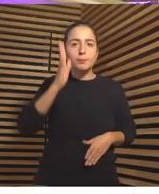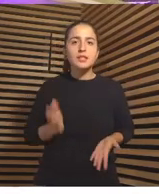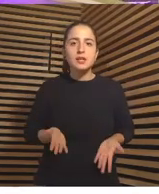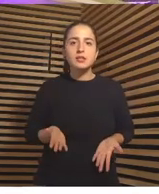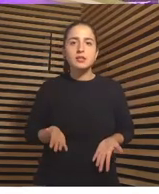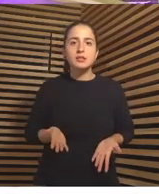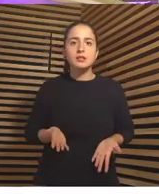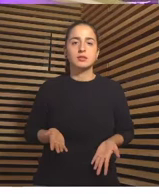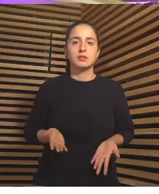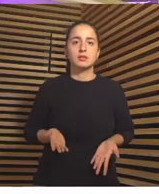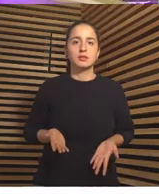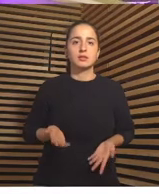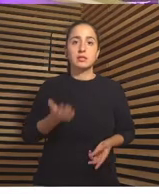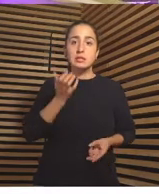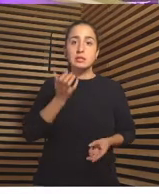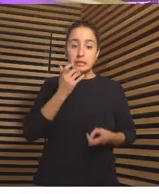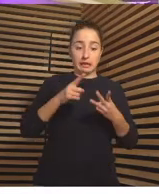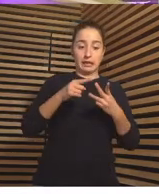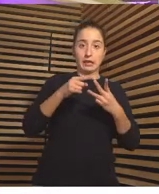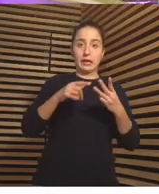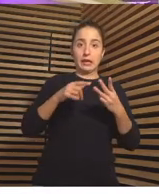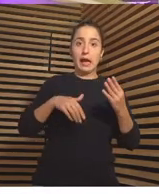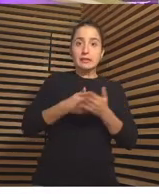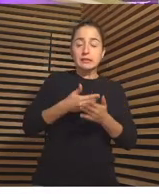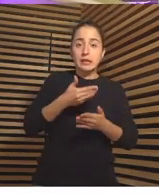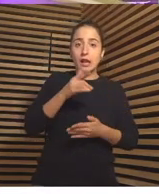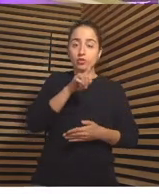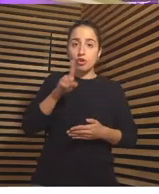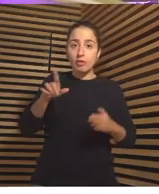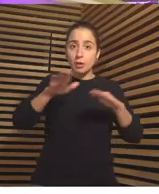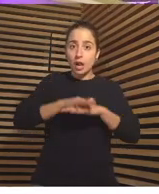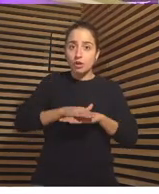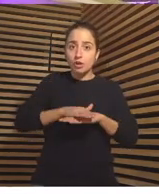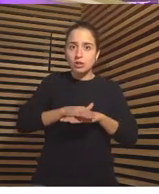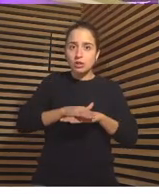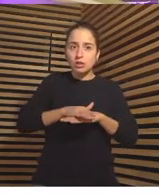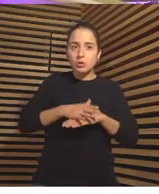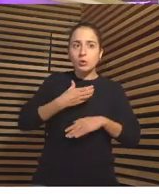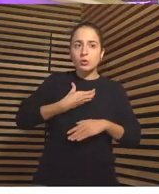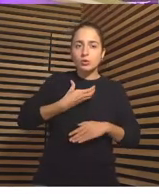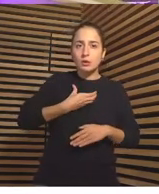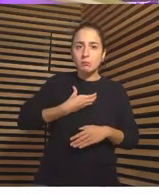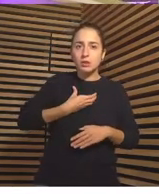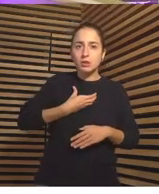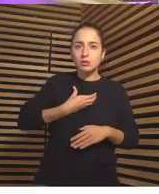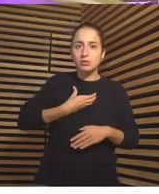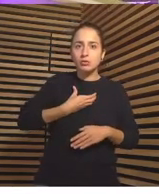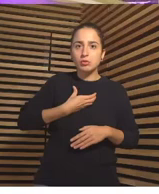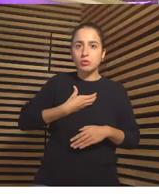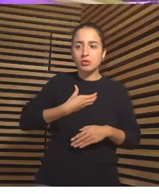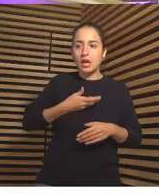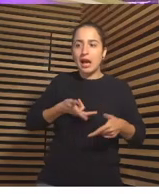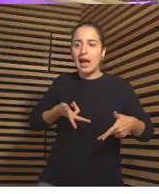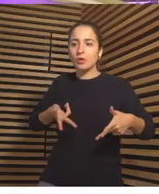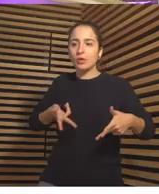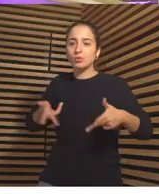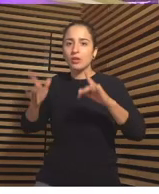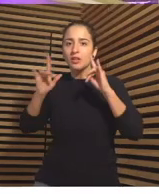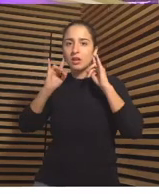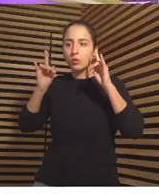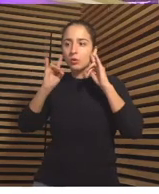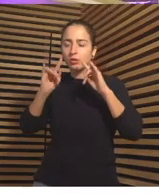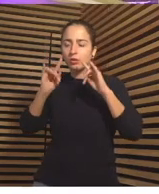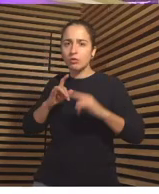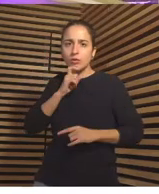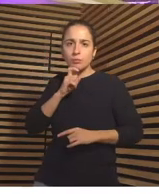hasta las 11 de la noche, ¿cómo puede un ayuntamiento autorizar una actividad ruidosa en la calle?